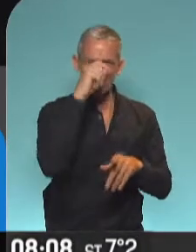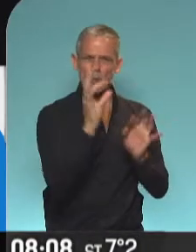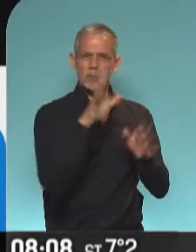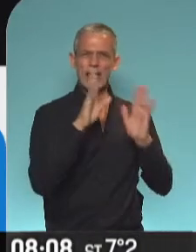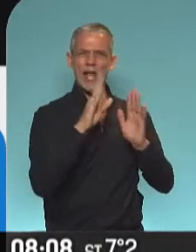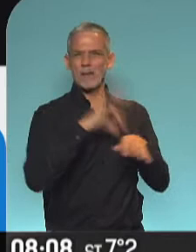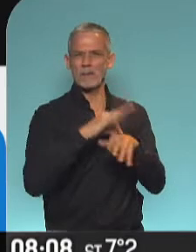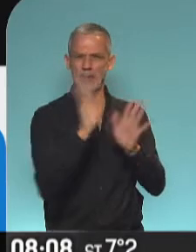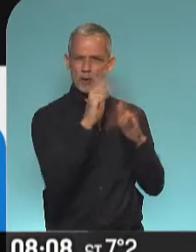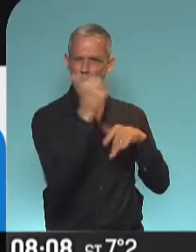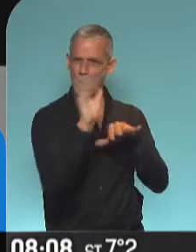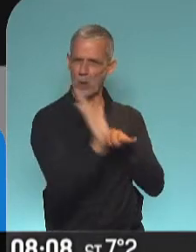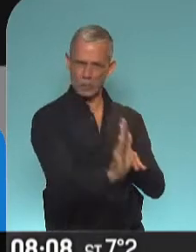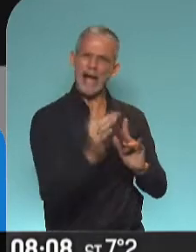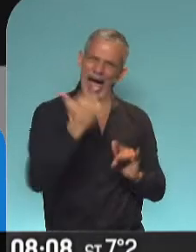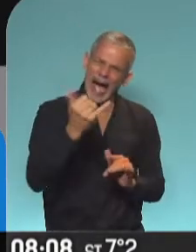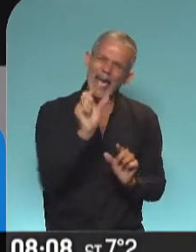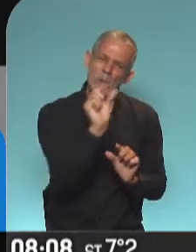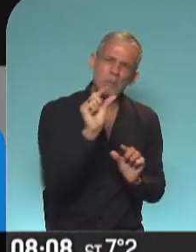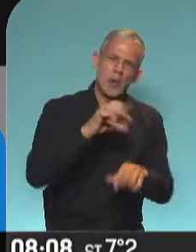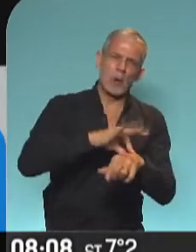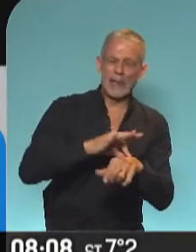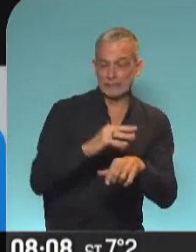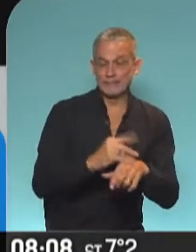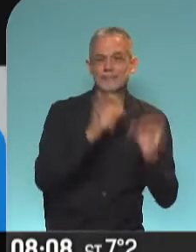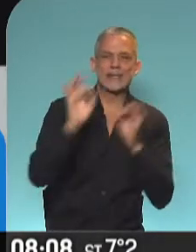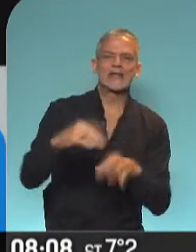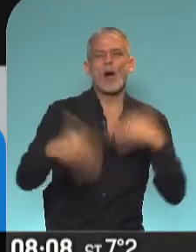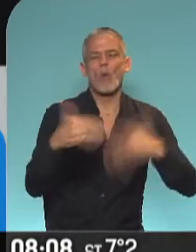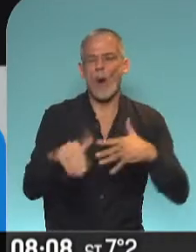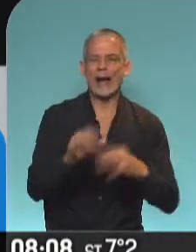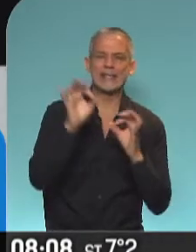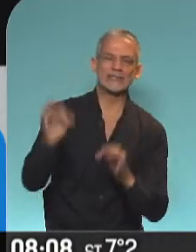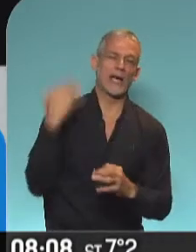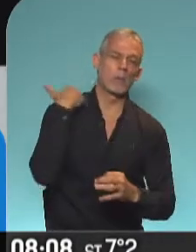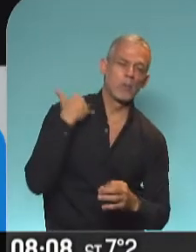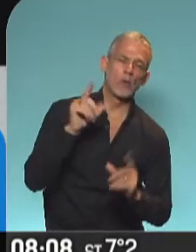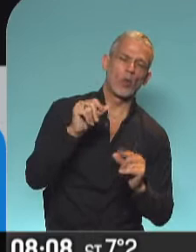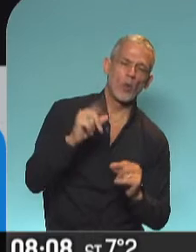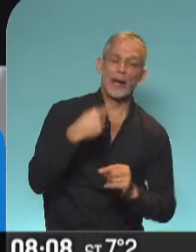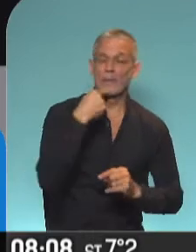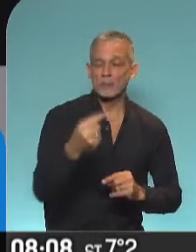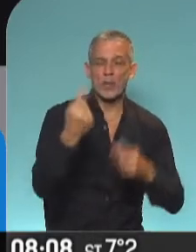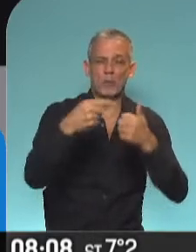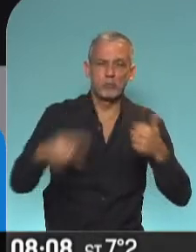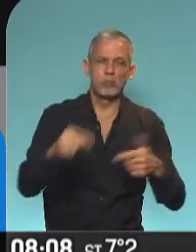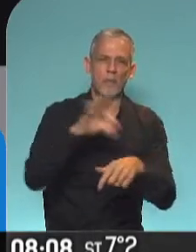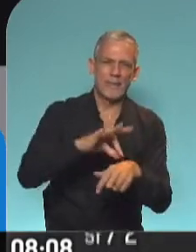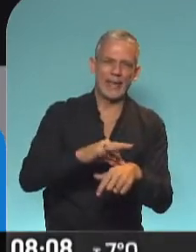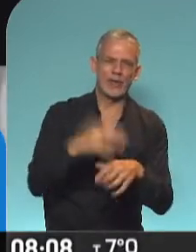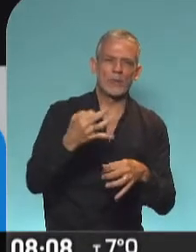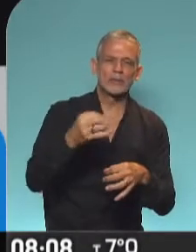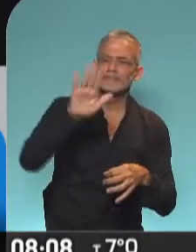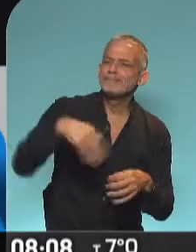¿sí? Esto es, hay un componente médico, que es qué se hace cuando una persona llega a una guardia con una neumonía, y ahí le preguntamos a un médico especialista